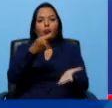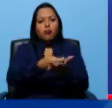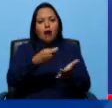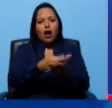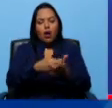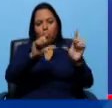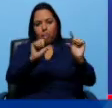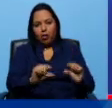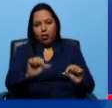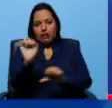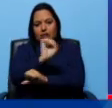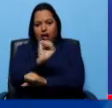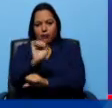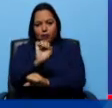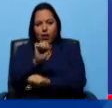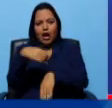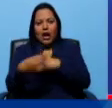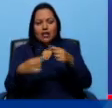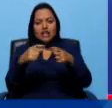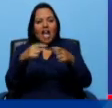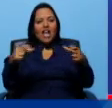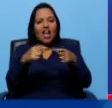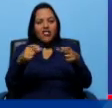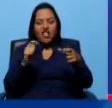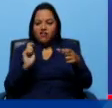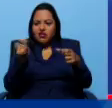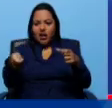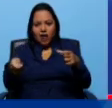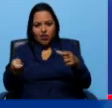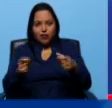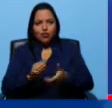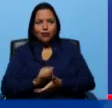del transporte, a través de la tarjeta que se está entregando,